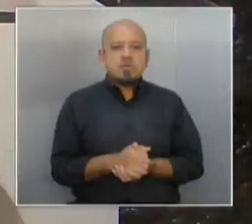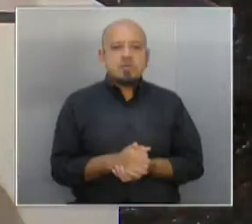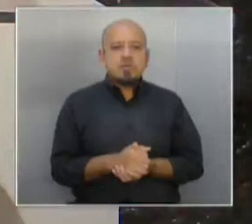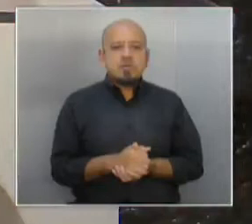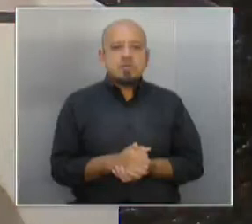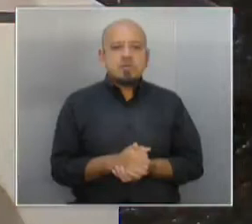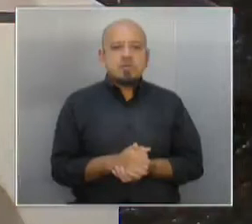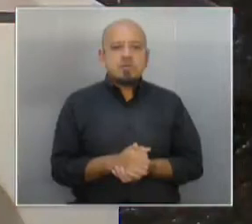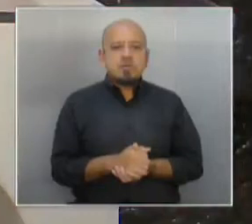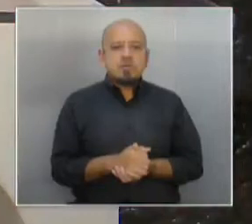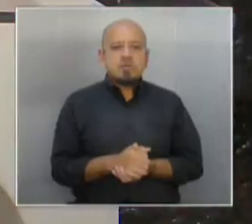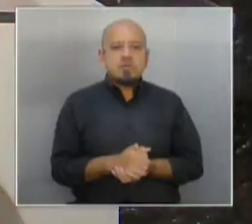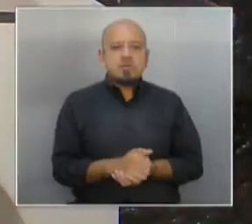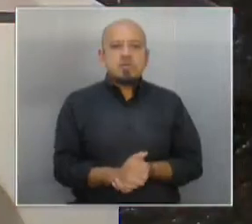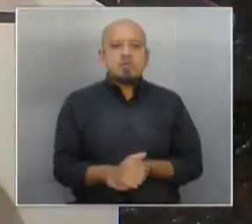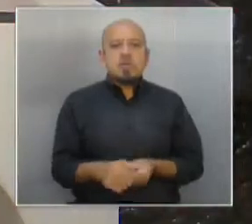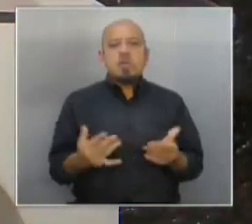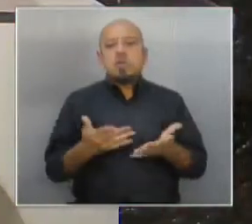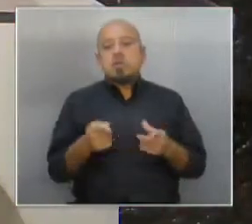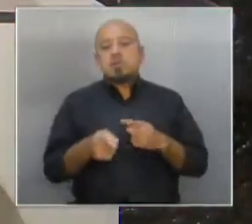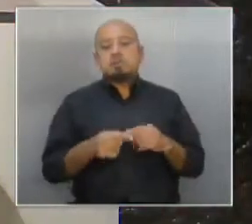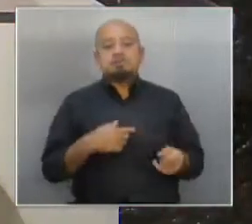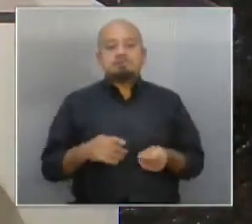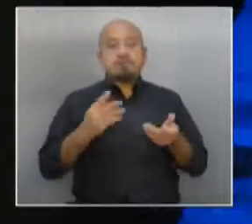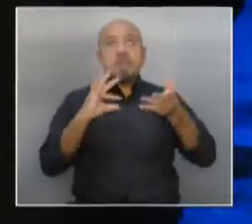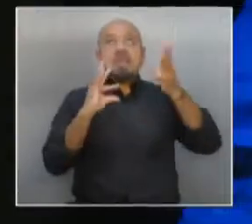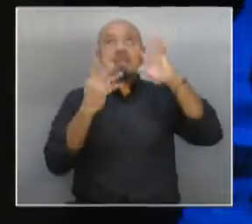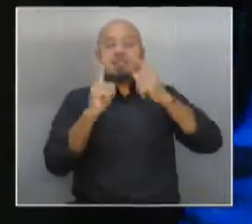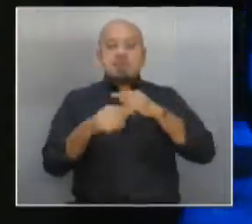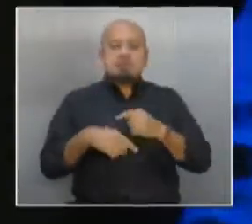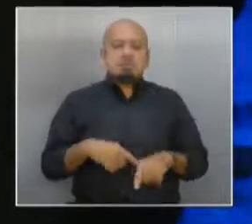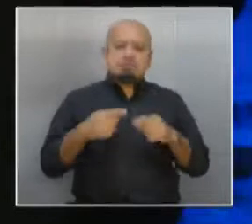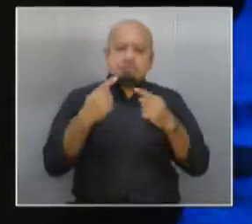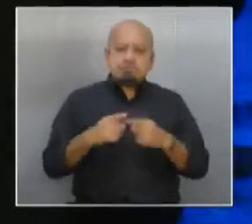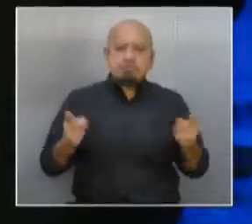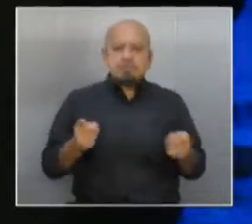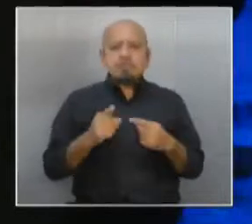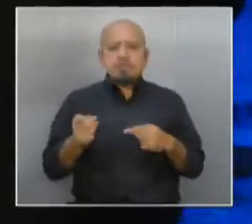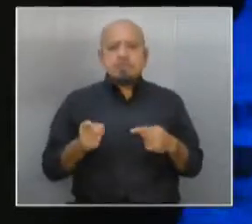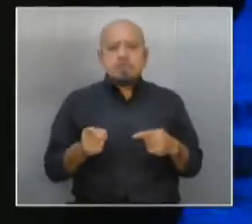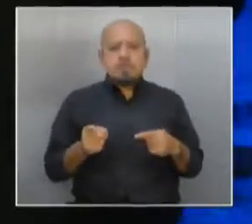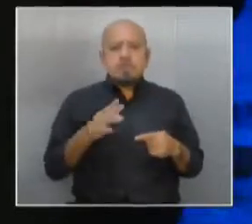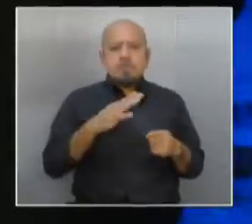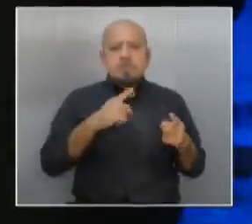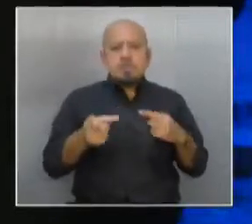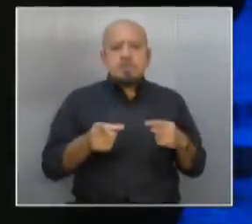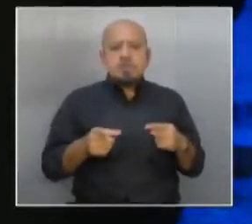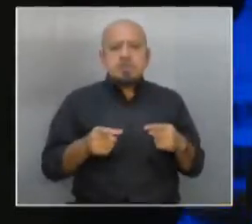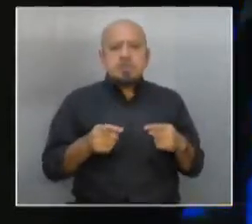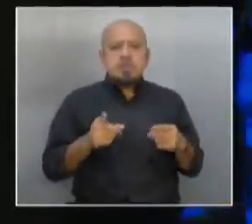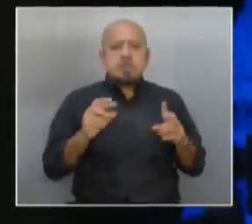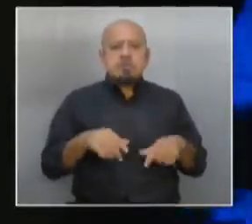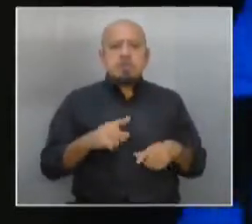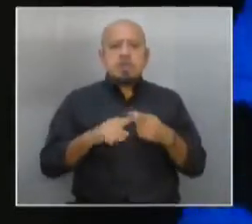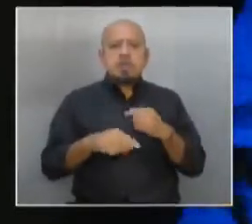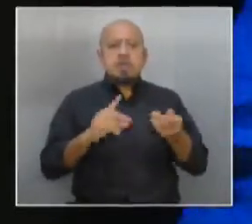Y debe ser más duro aún en estos tiempos, que el clima está tan extremo. Me acuerdo que hace unas semanas entrevistábamos a un meteorólogo y hablaba de eso, ¿no?